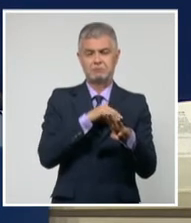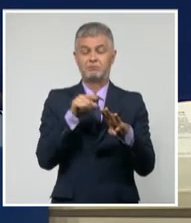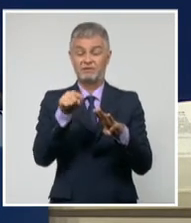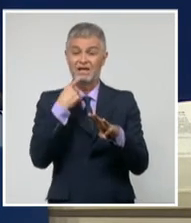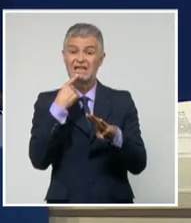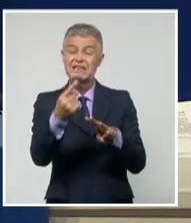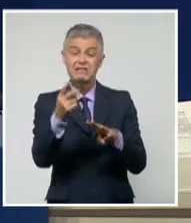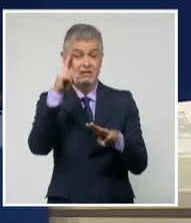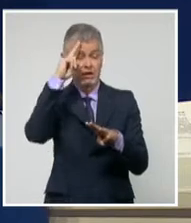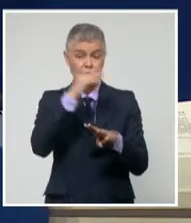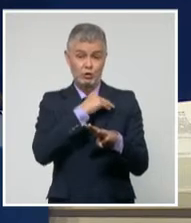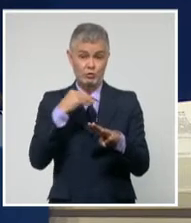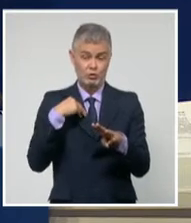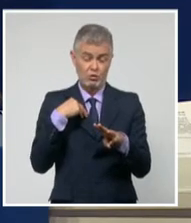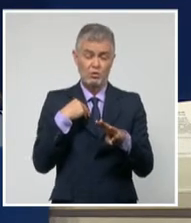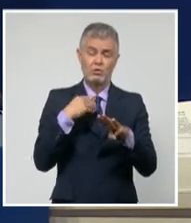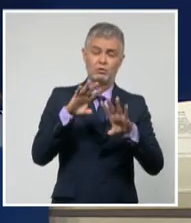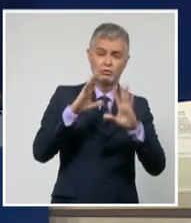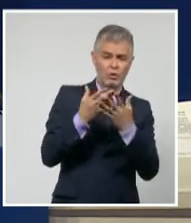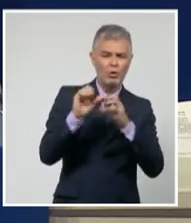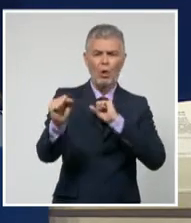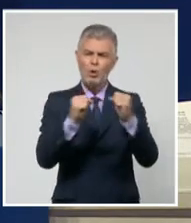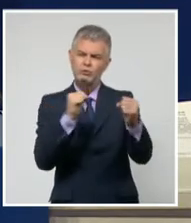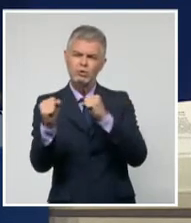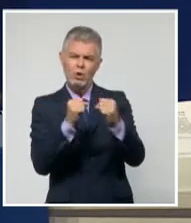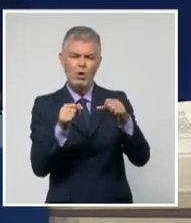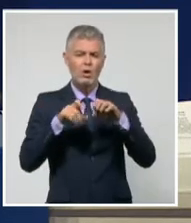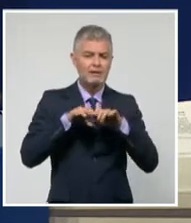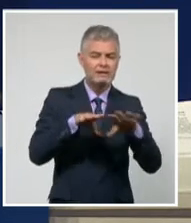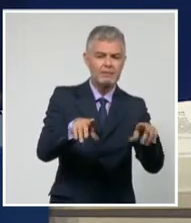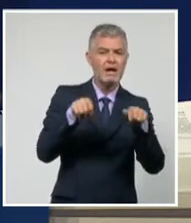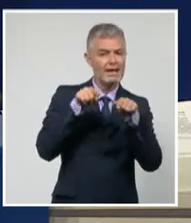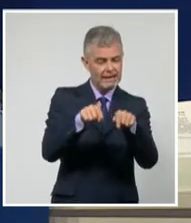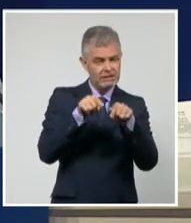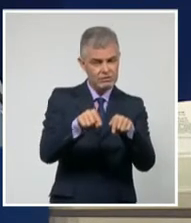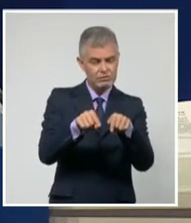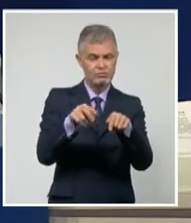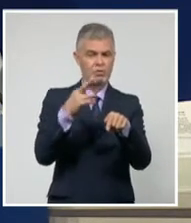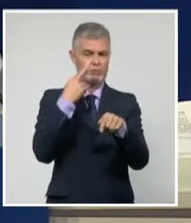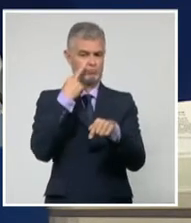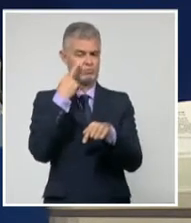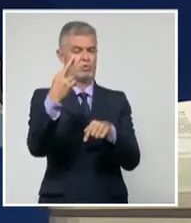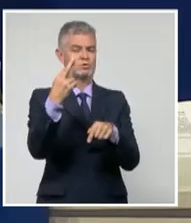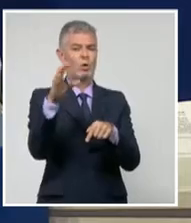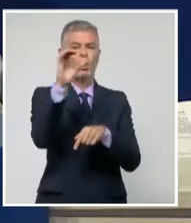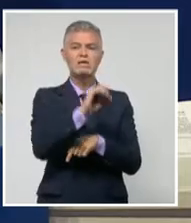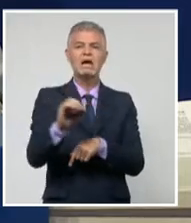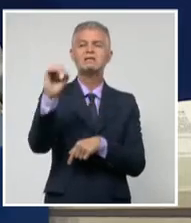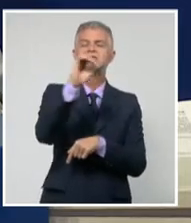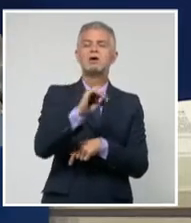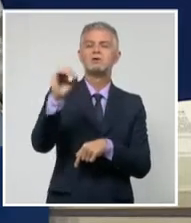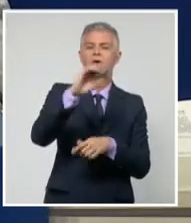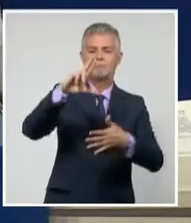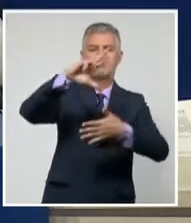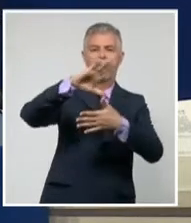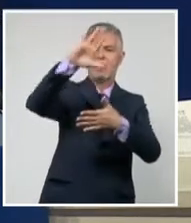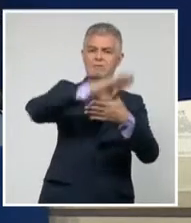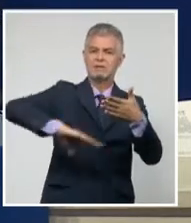de Cuba en el manejo y control de la pandemia fueron reconocidos por autoridades de la Organización Panamericana de la